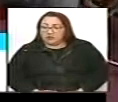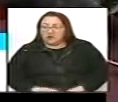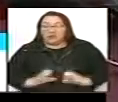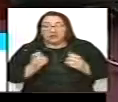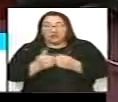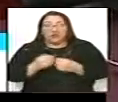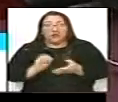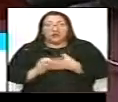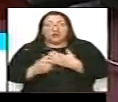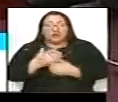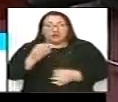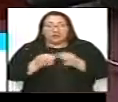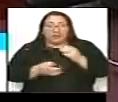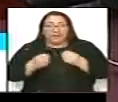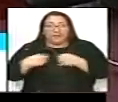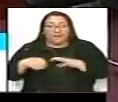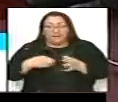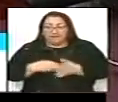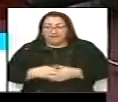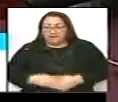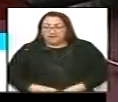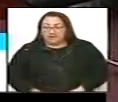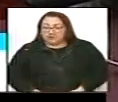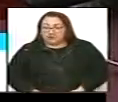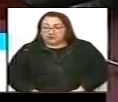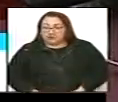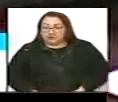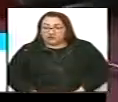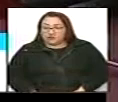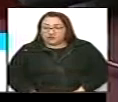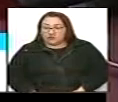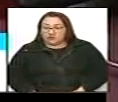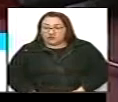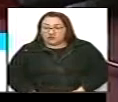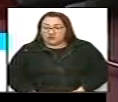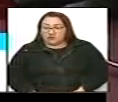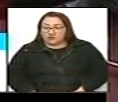en lugar de facilitar la acción de la justicia como lo está pidiendo la...